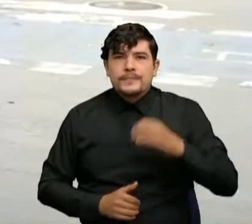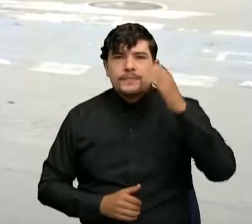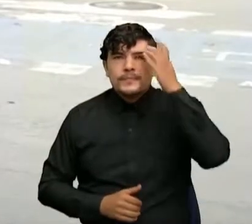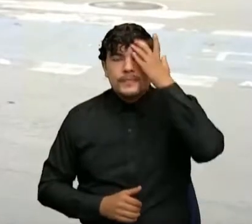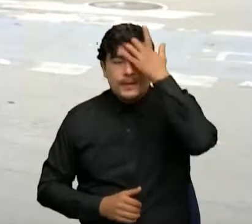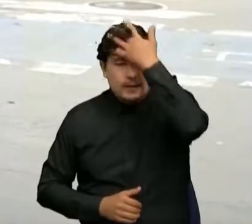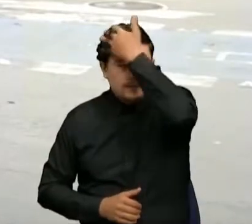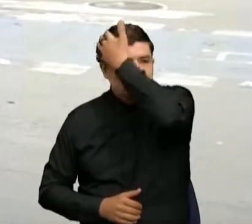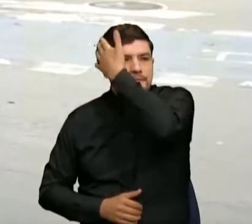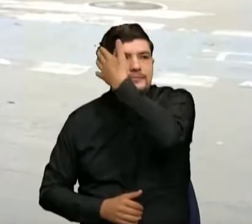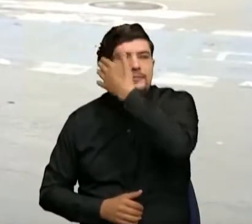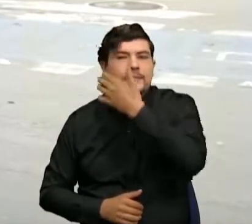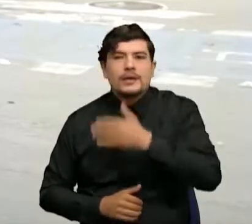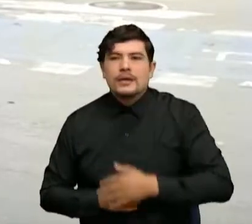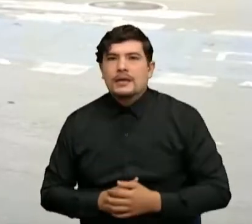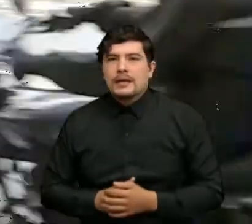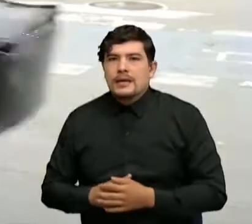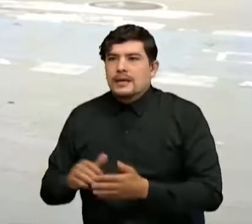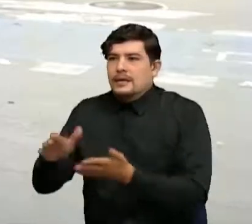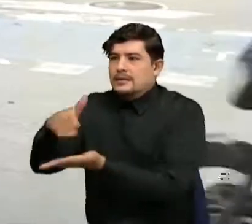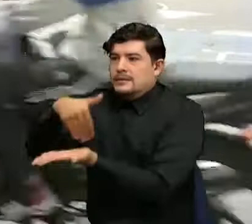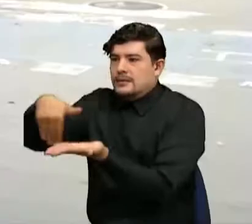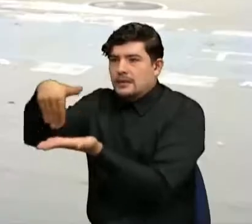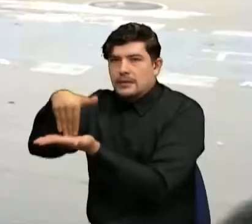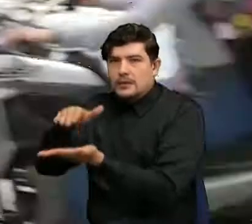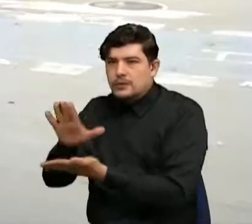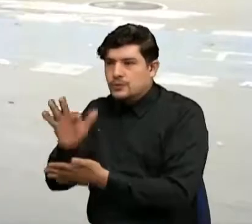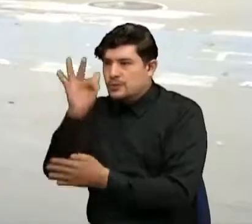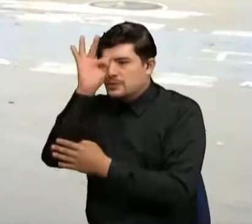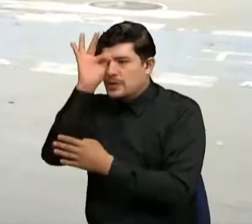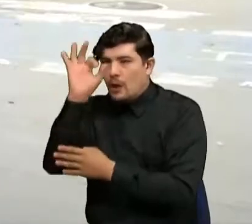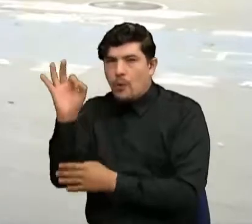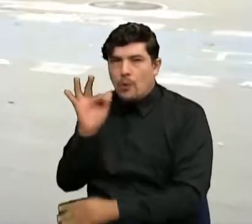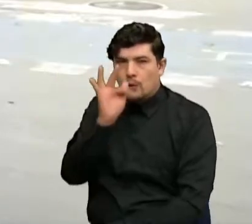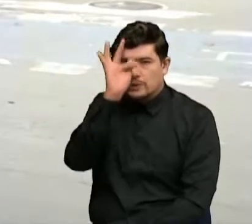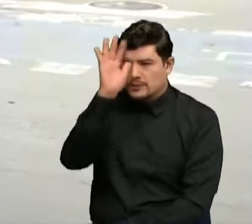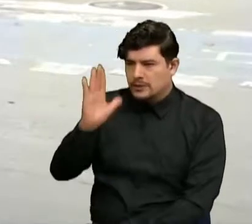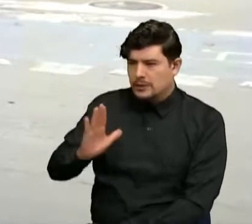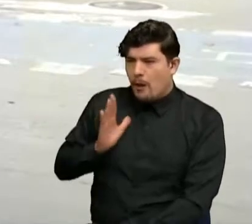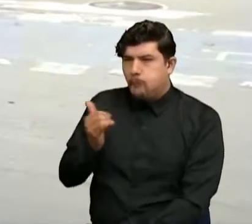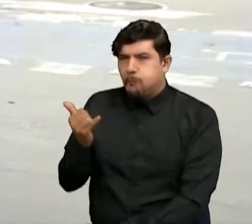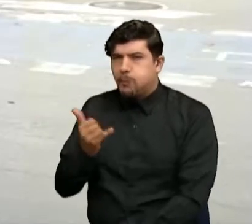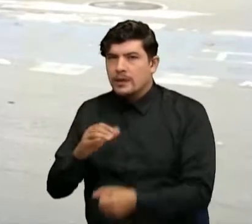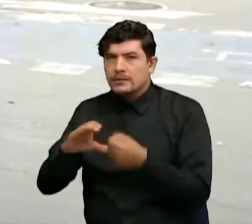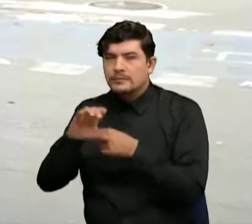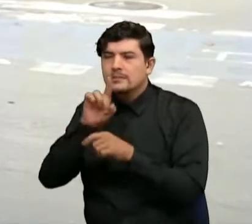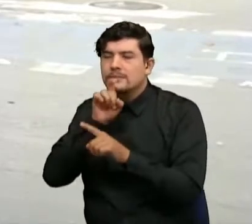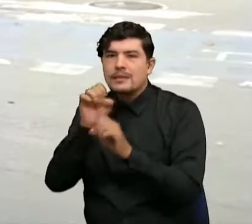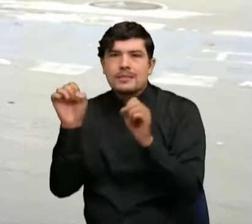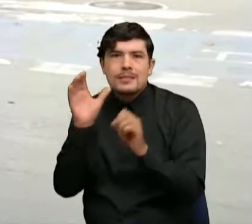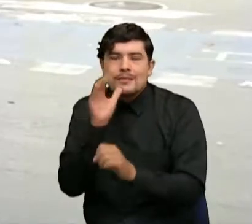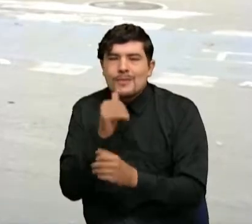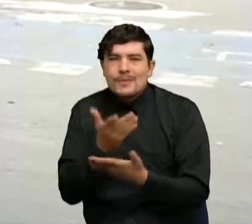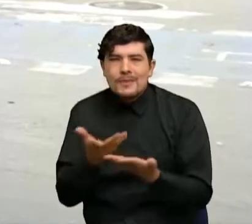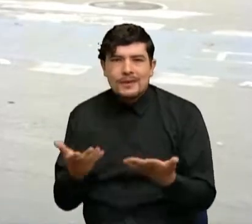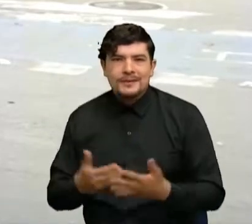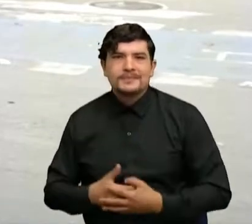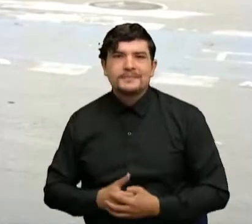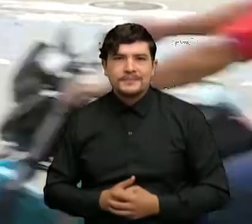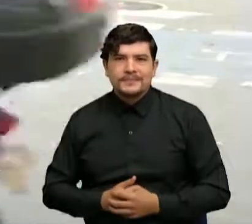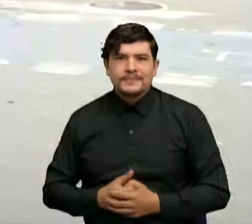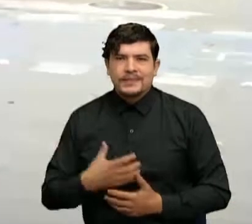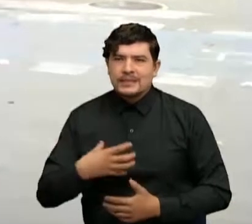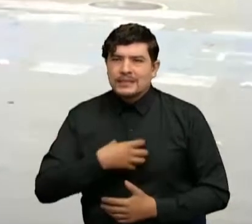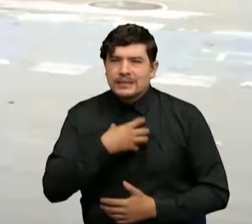Camas UCI ya no hay en muchos centros hospitalarios y clínicas del área metropolitana de Bucaramanga. El Via Crucis, como lo dijimos